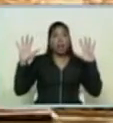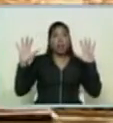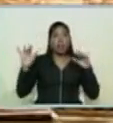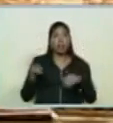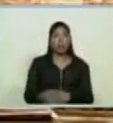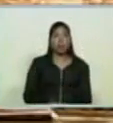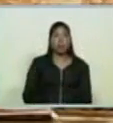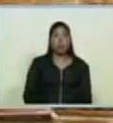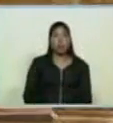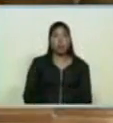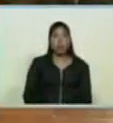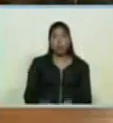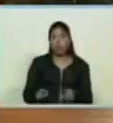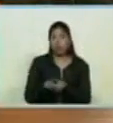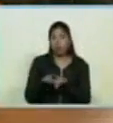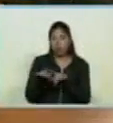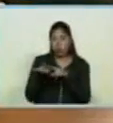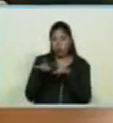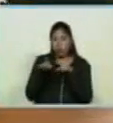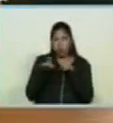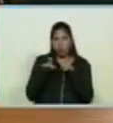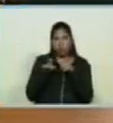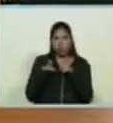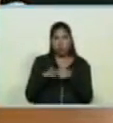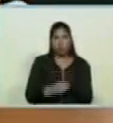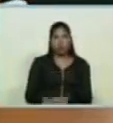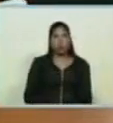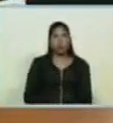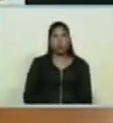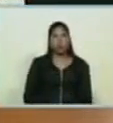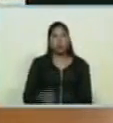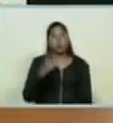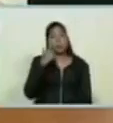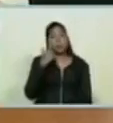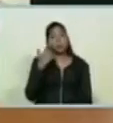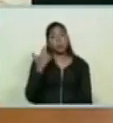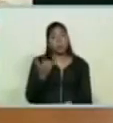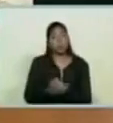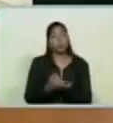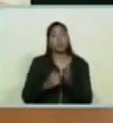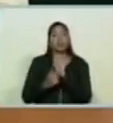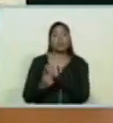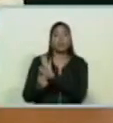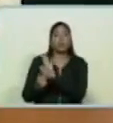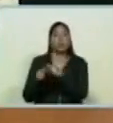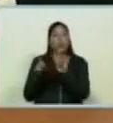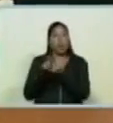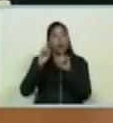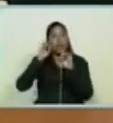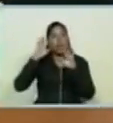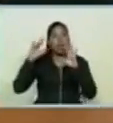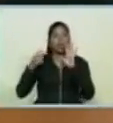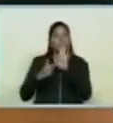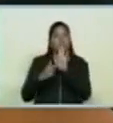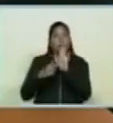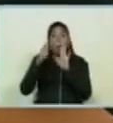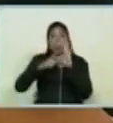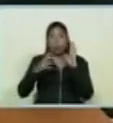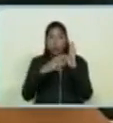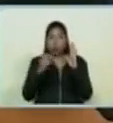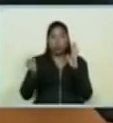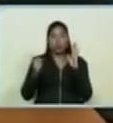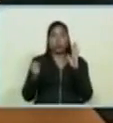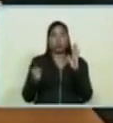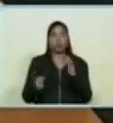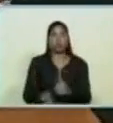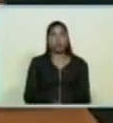atractivamente, no es cualquier verdad, atraer con nuestra verdad, con nuestra creatividad. Así que cuando digo toma